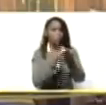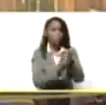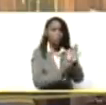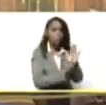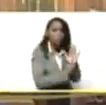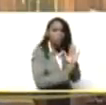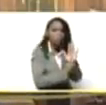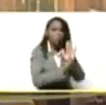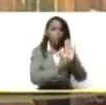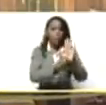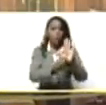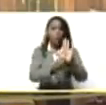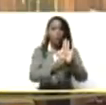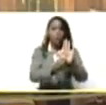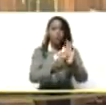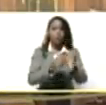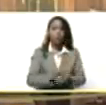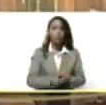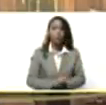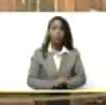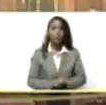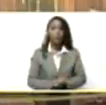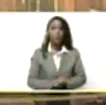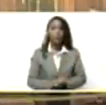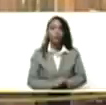el crecimiento del comercio exterior